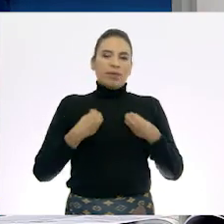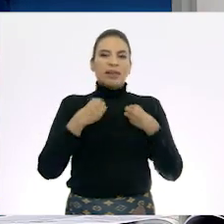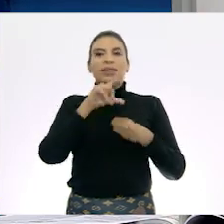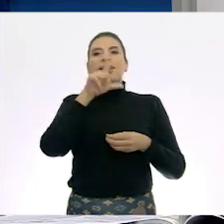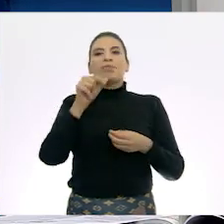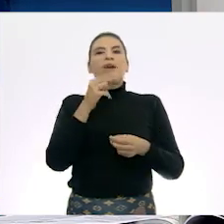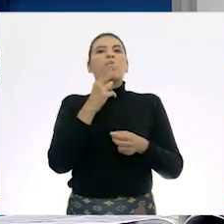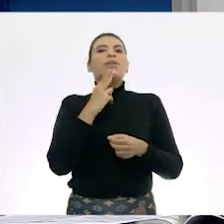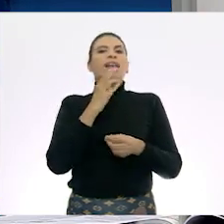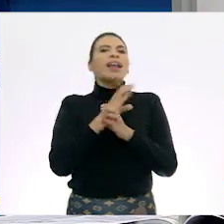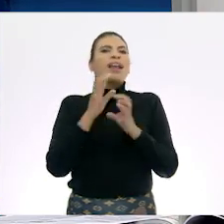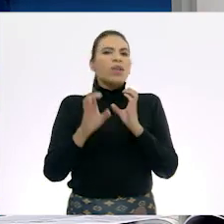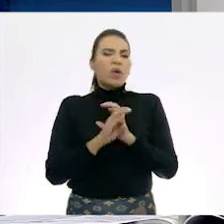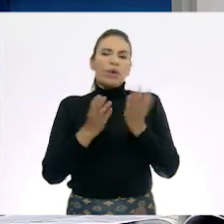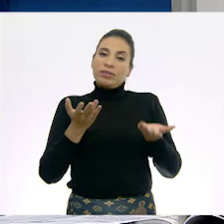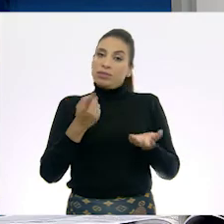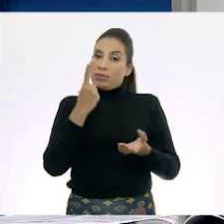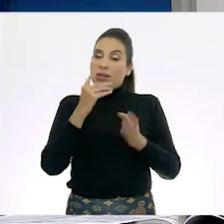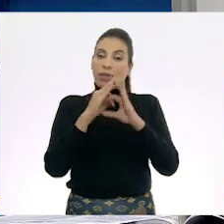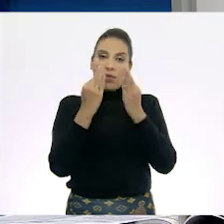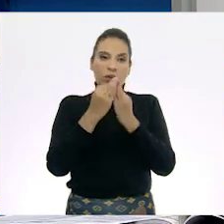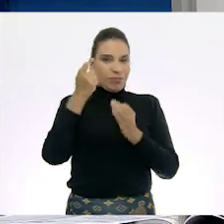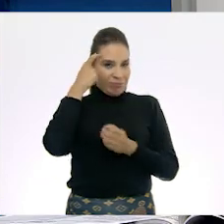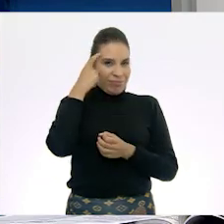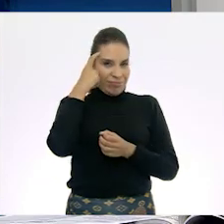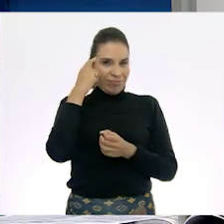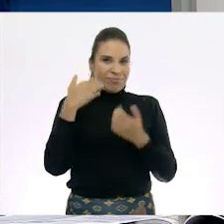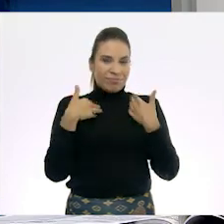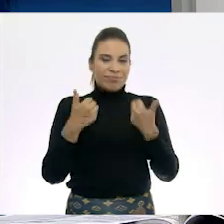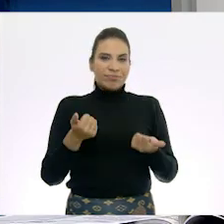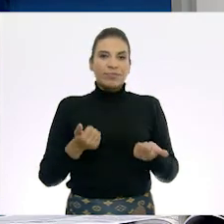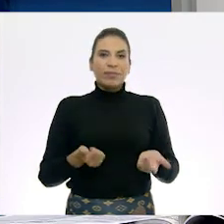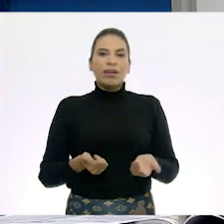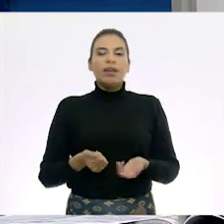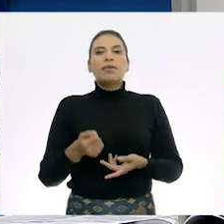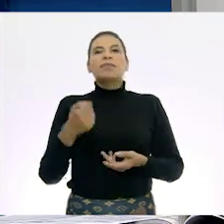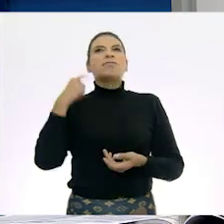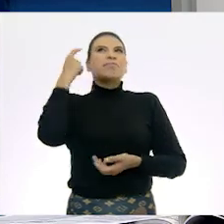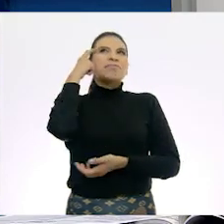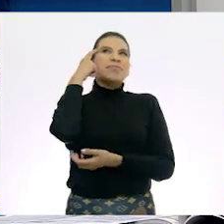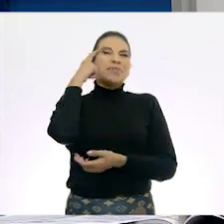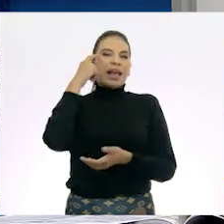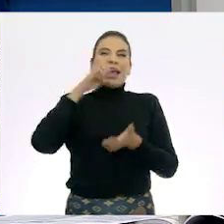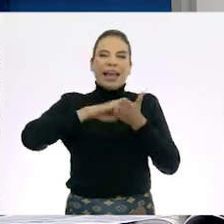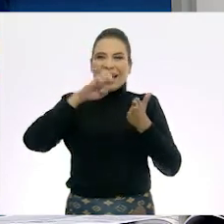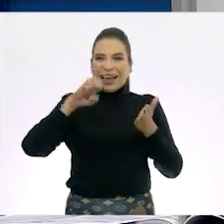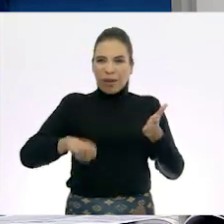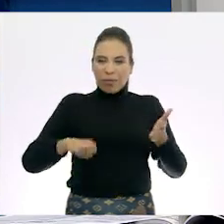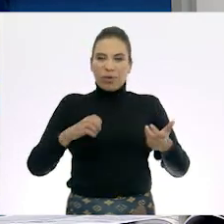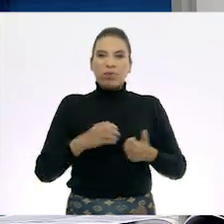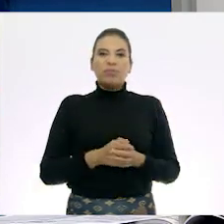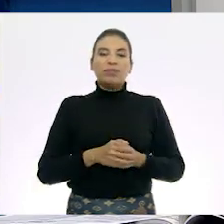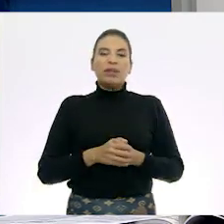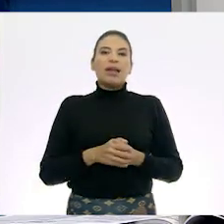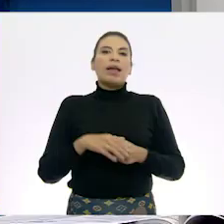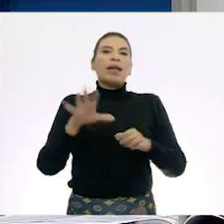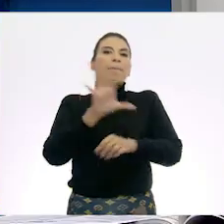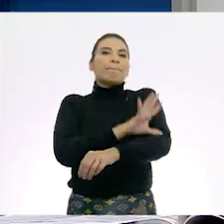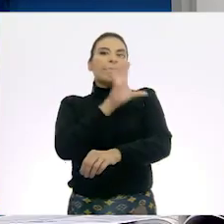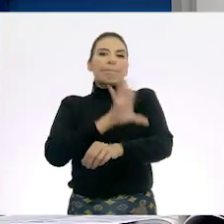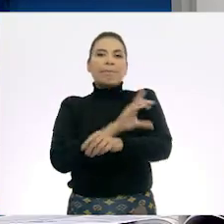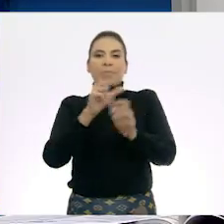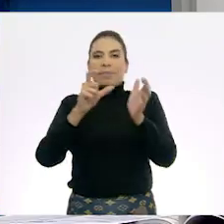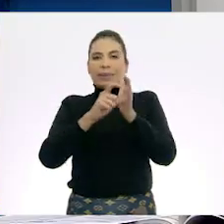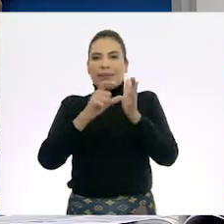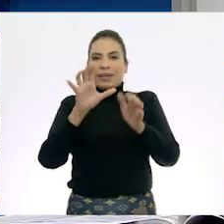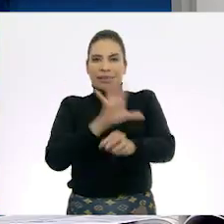utilizar las cosas pues de una manera razonada, ¿no? Sí. Viene a mi mente otro ejemplo, por ejemplo, el de las pilas.